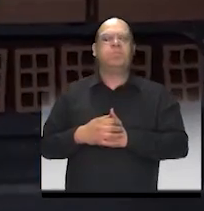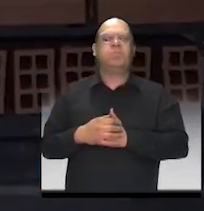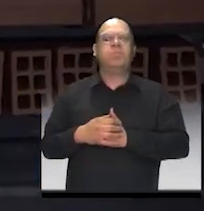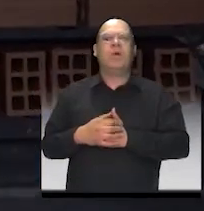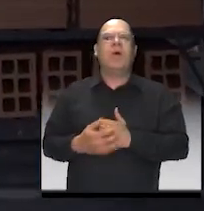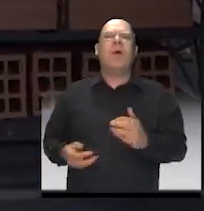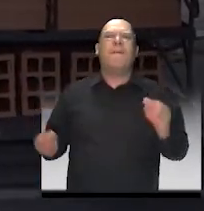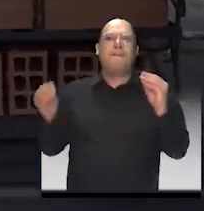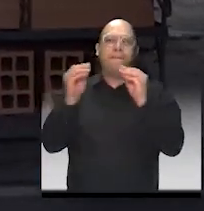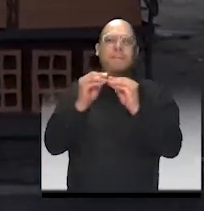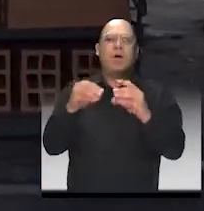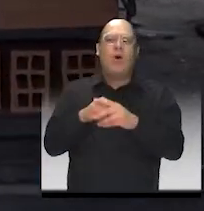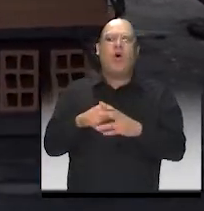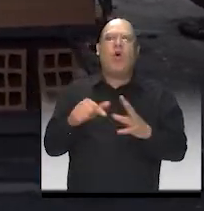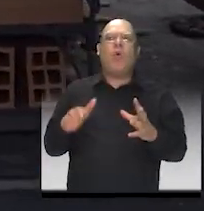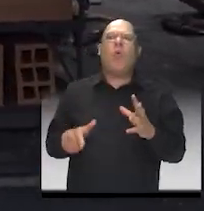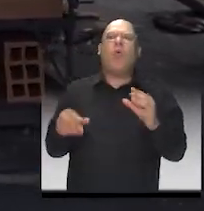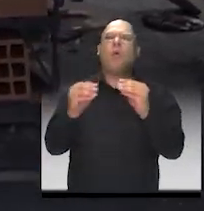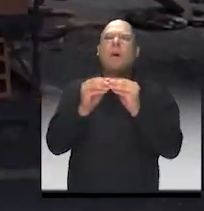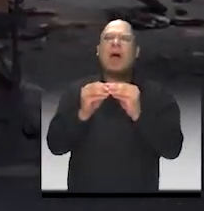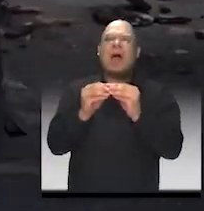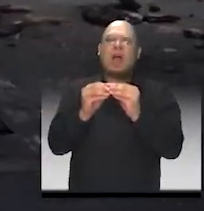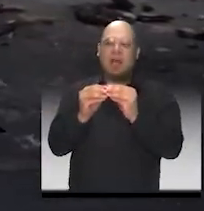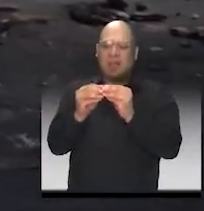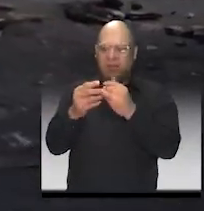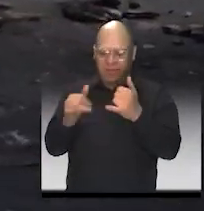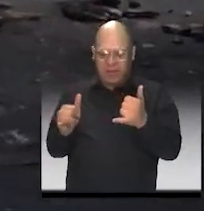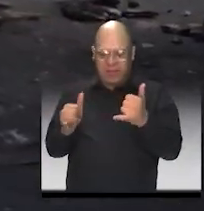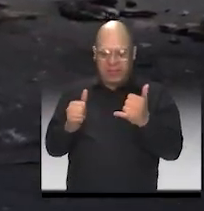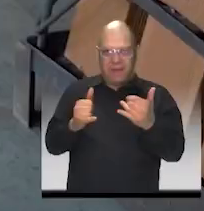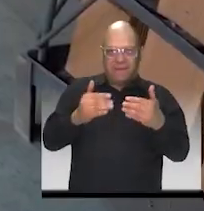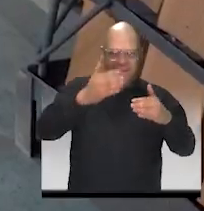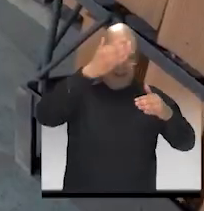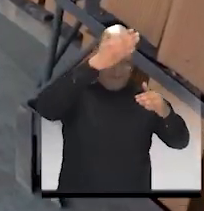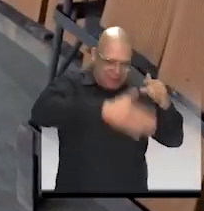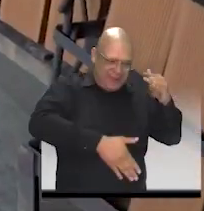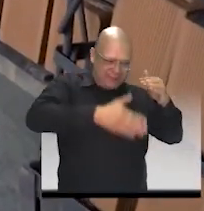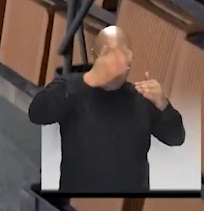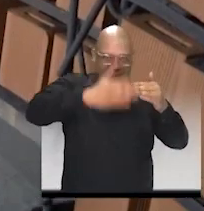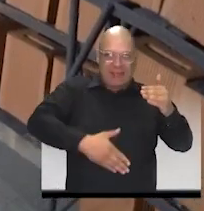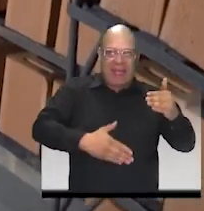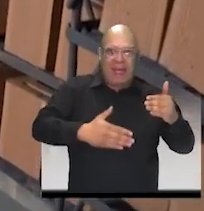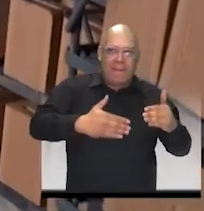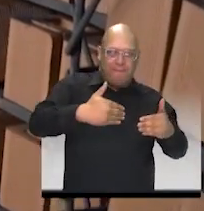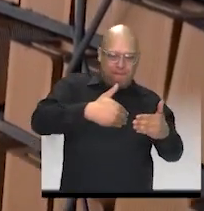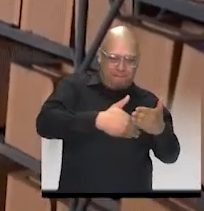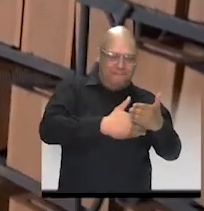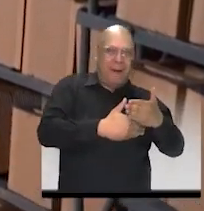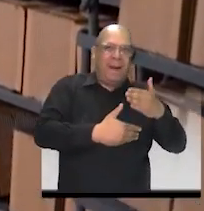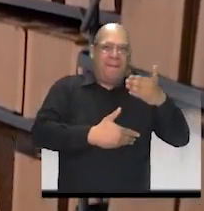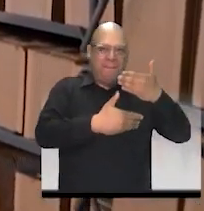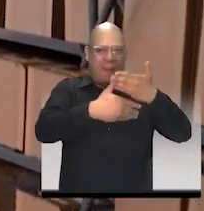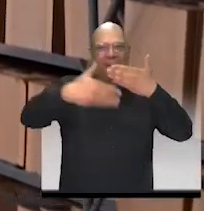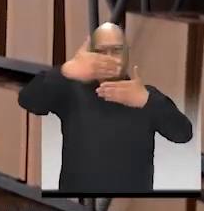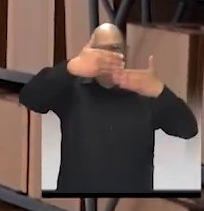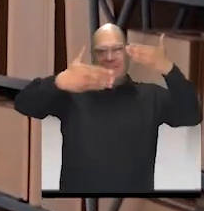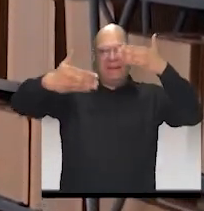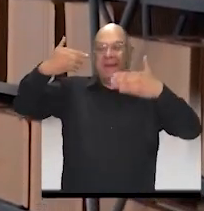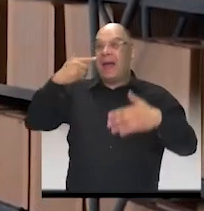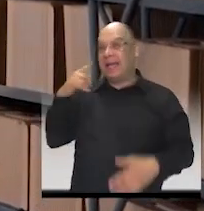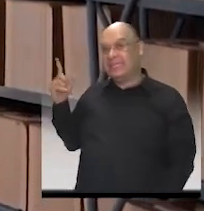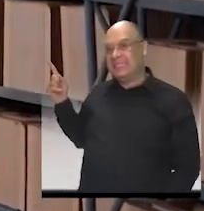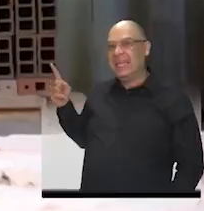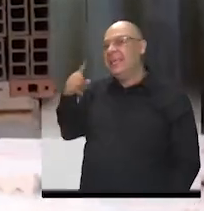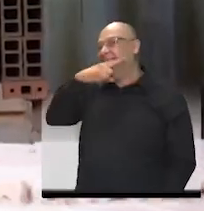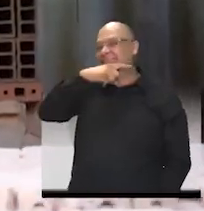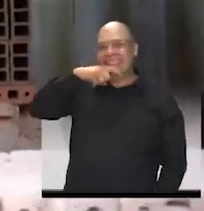el extruido del ladrillo, luego se corta, luego se apila en los ascensores y pasa a los cuartos de